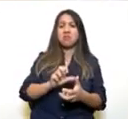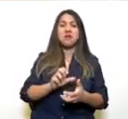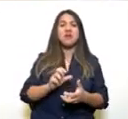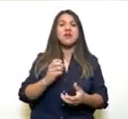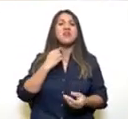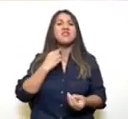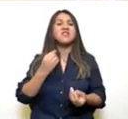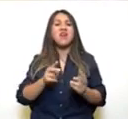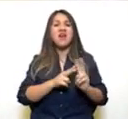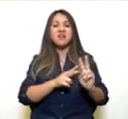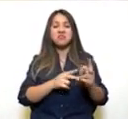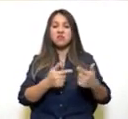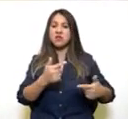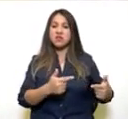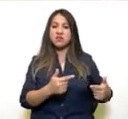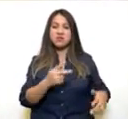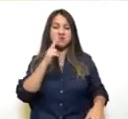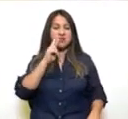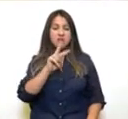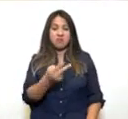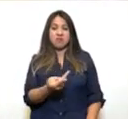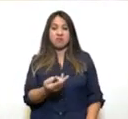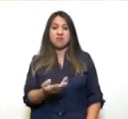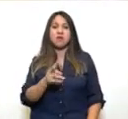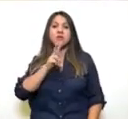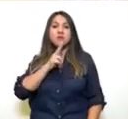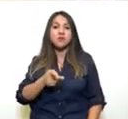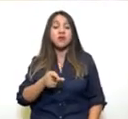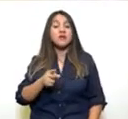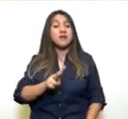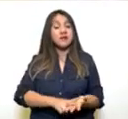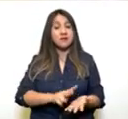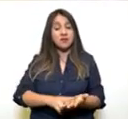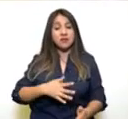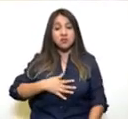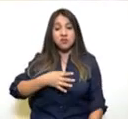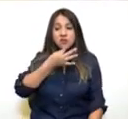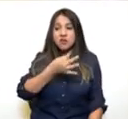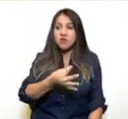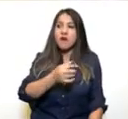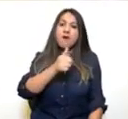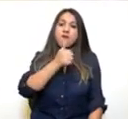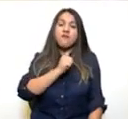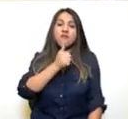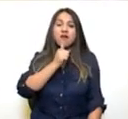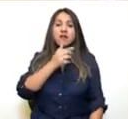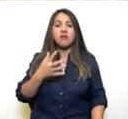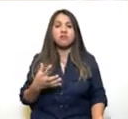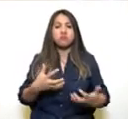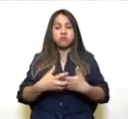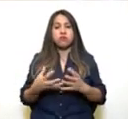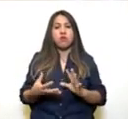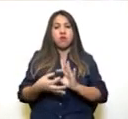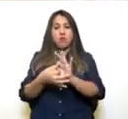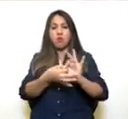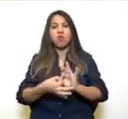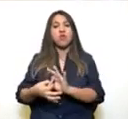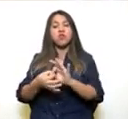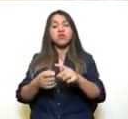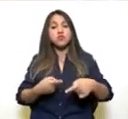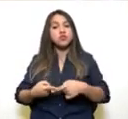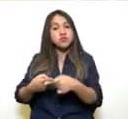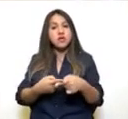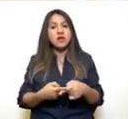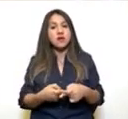político y además lo que digo falta cohesión social en